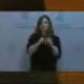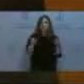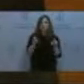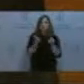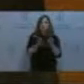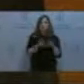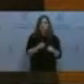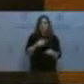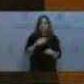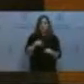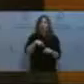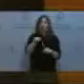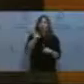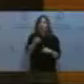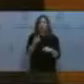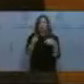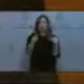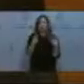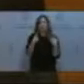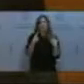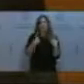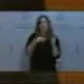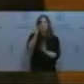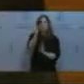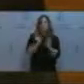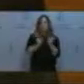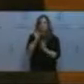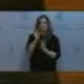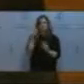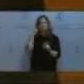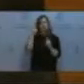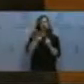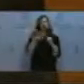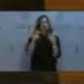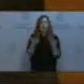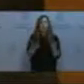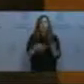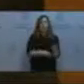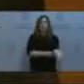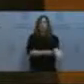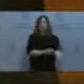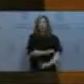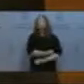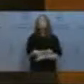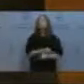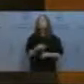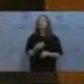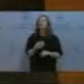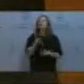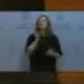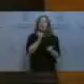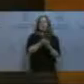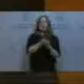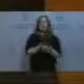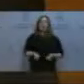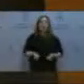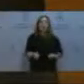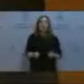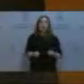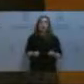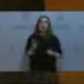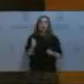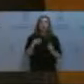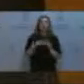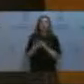por 6 las tasas. ¿Cuál es el objetivo de esto? Ya se lo he dicho antes. Pues pagar los costes de lo que va a